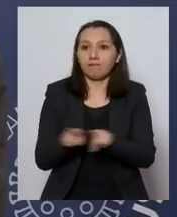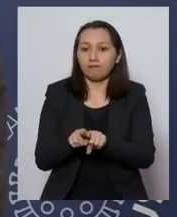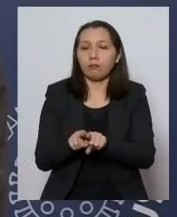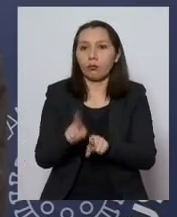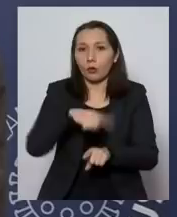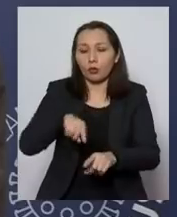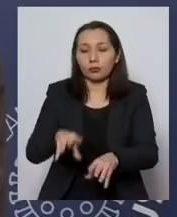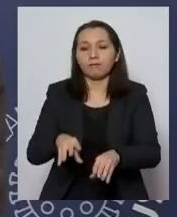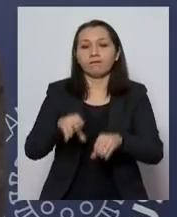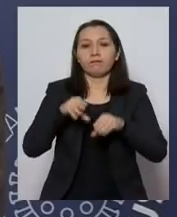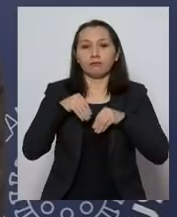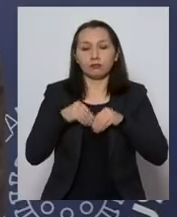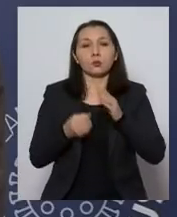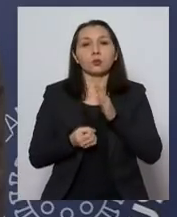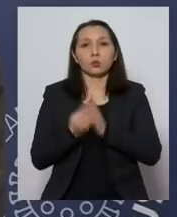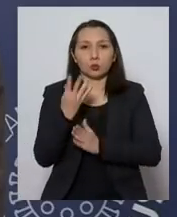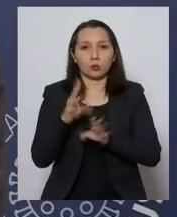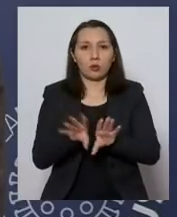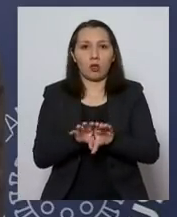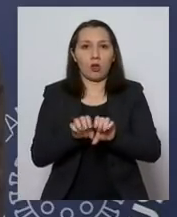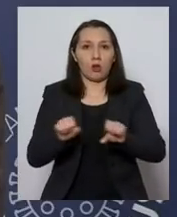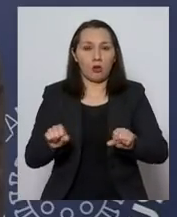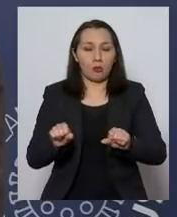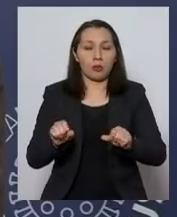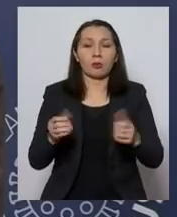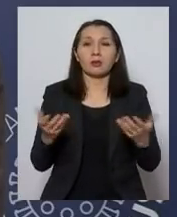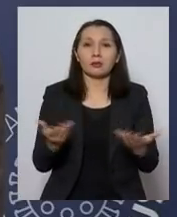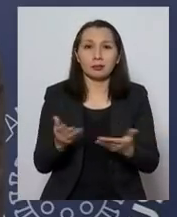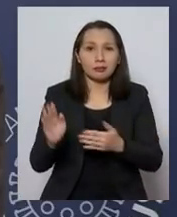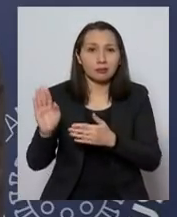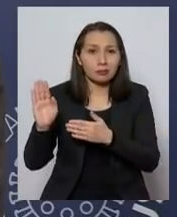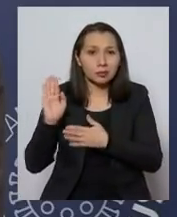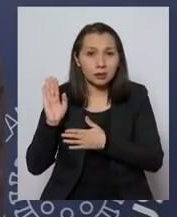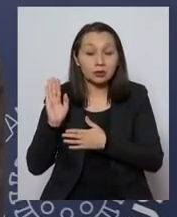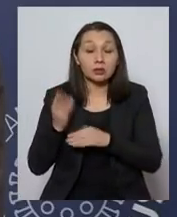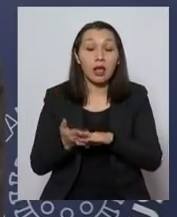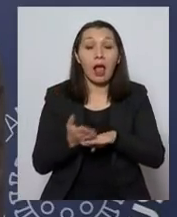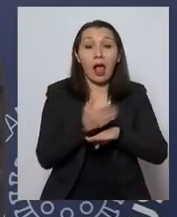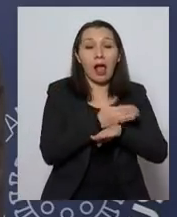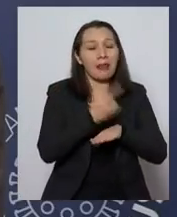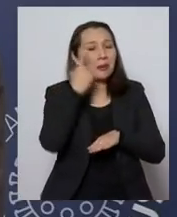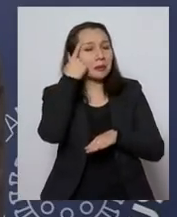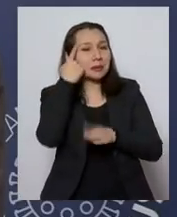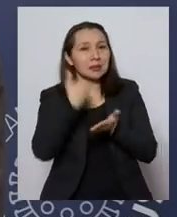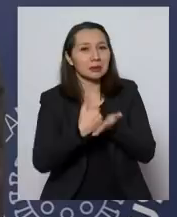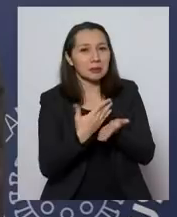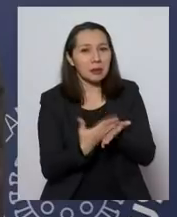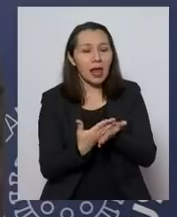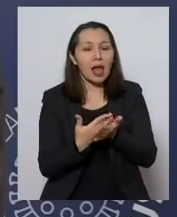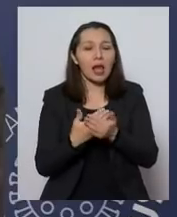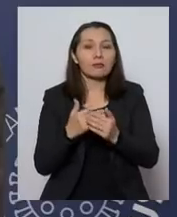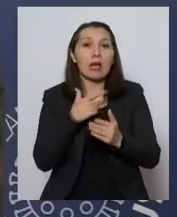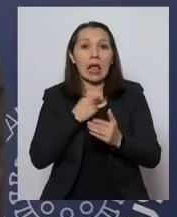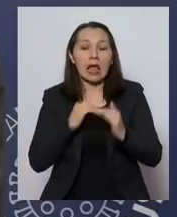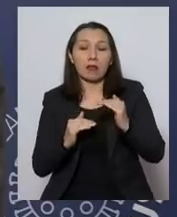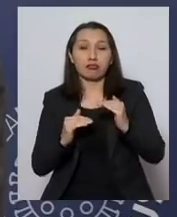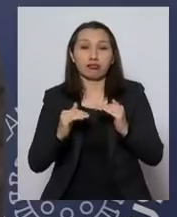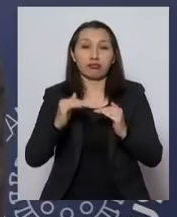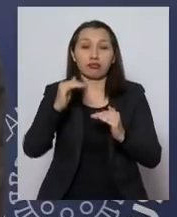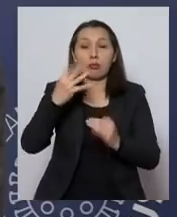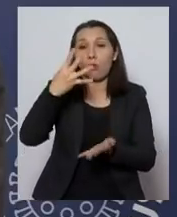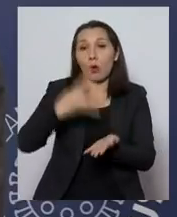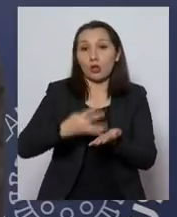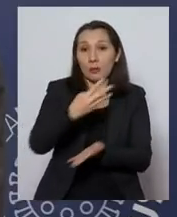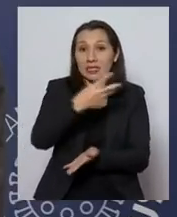hemos asumido un nuevo compromiso, y es que si antes contemplábamos llegar a